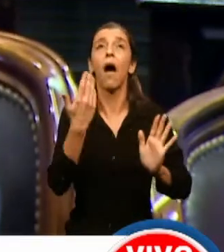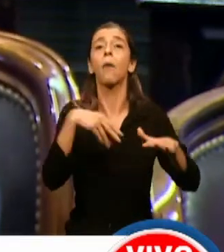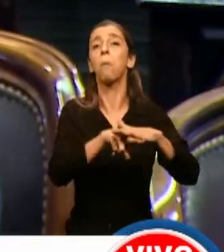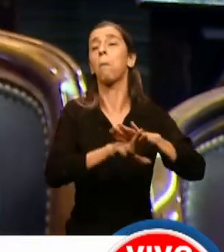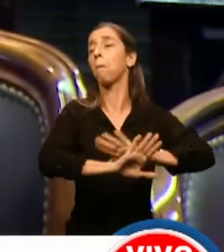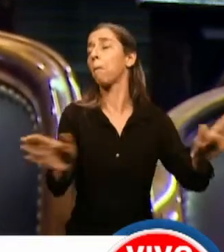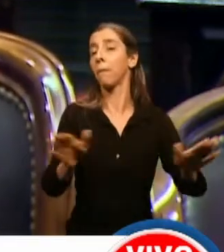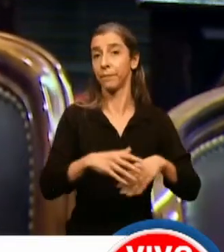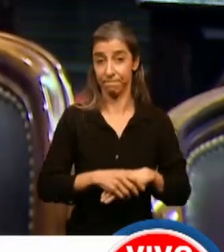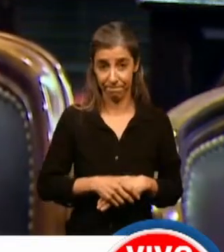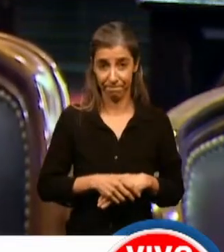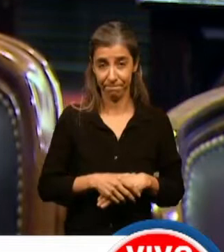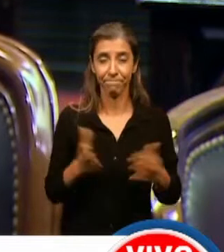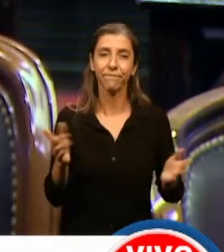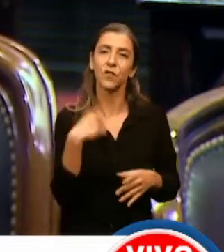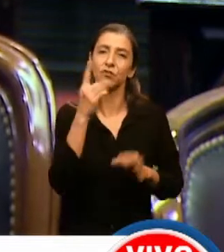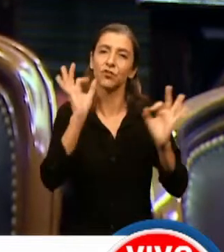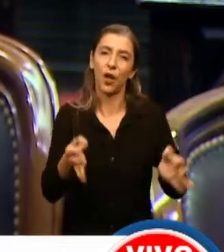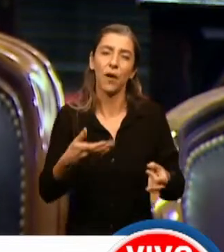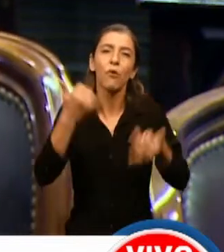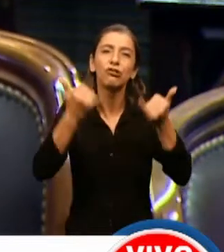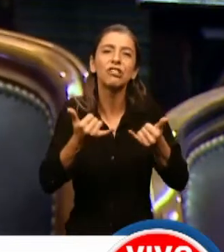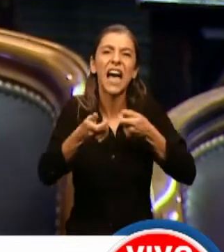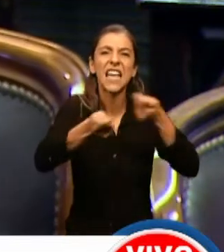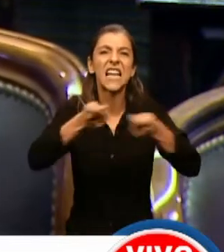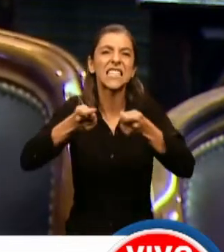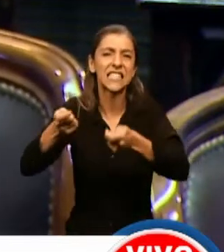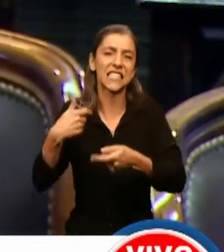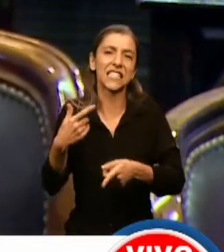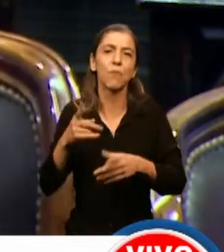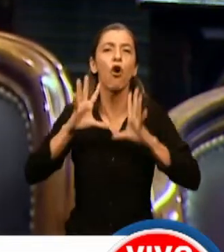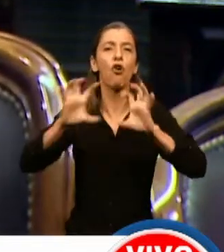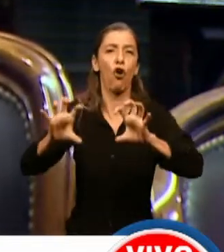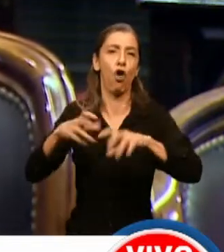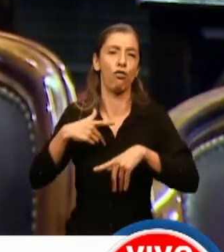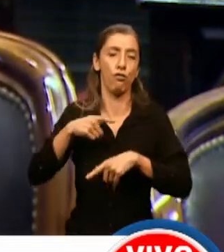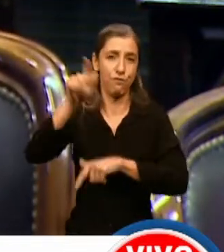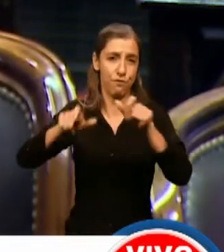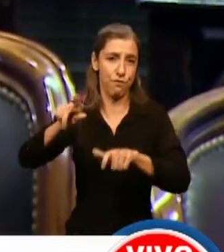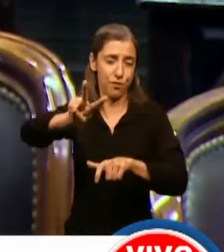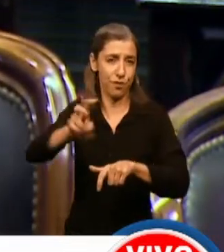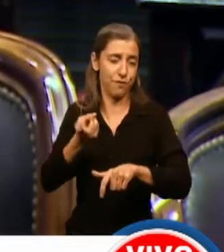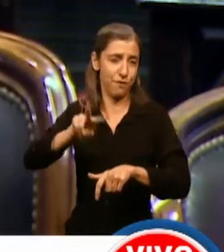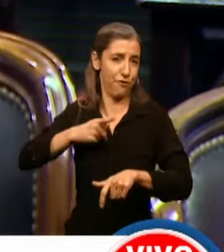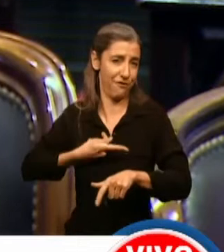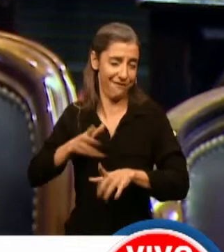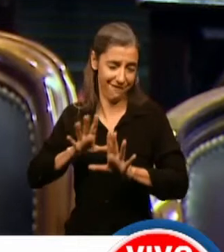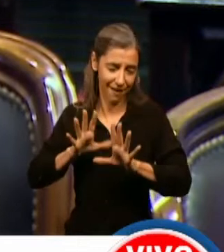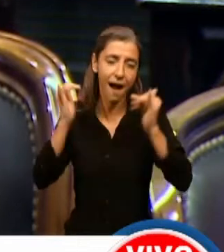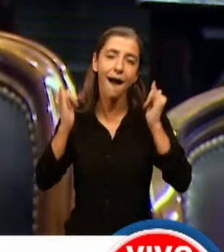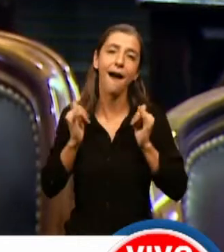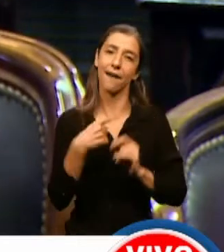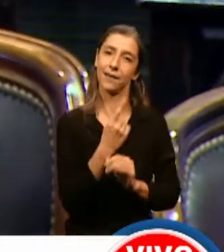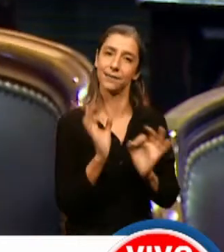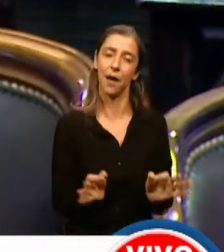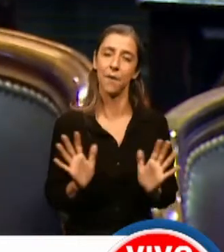Los crímenes de odio, travesticidios y transfeminicidios van en aumento. No queremos, ninguno de